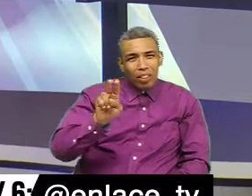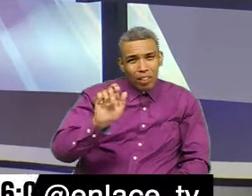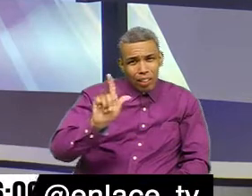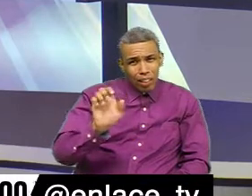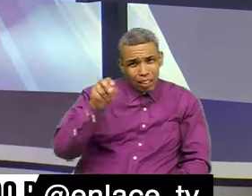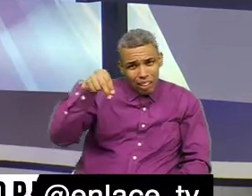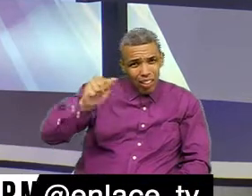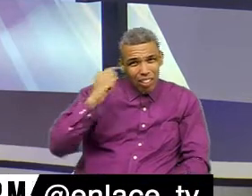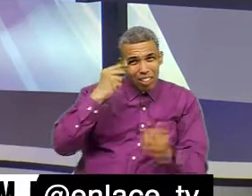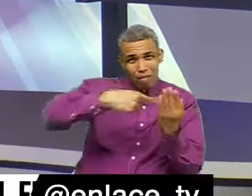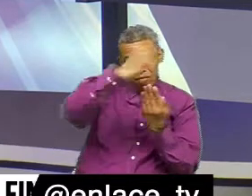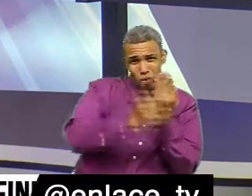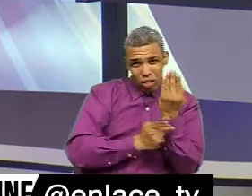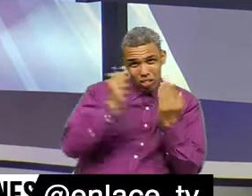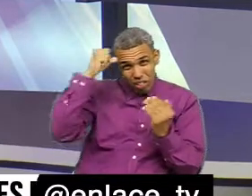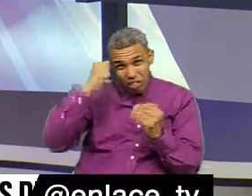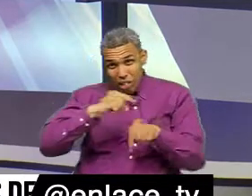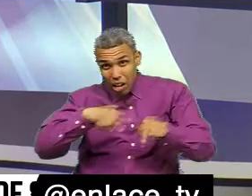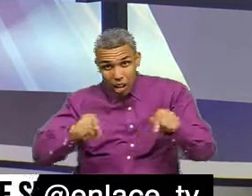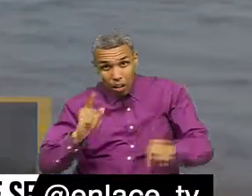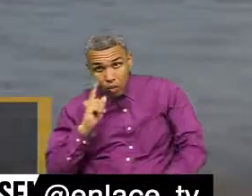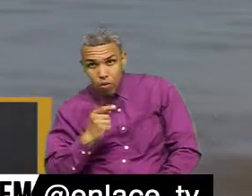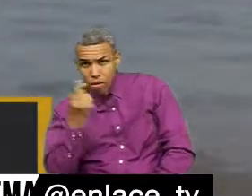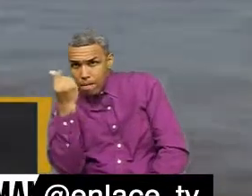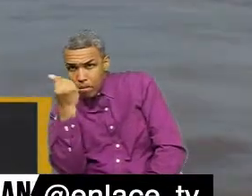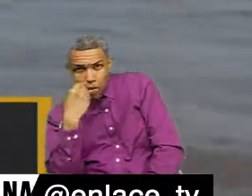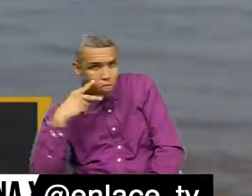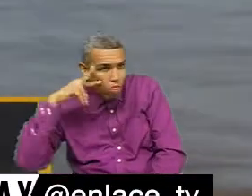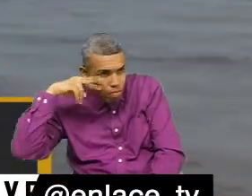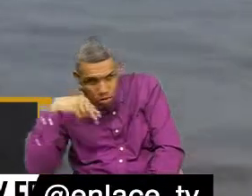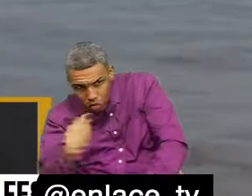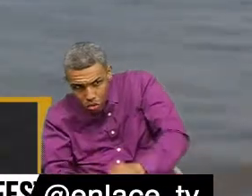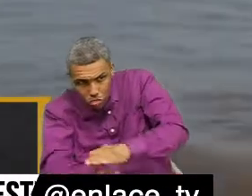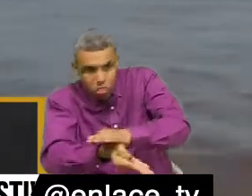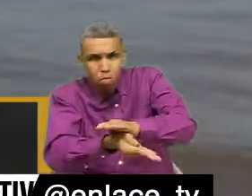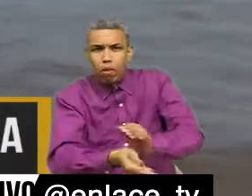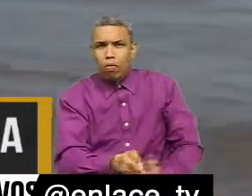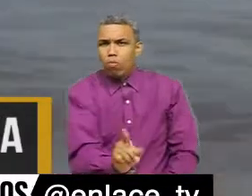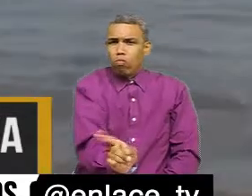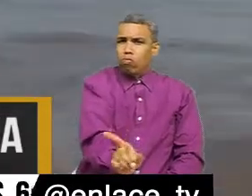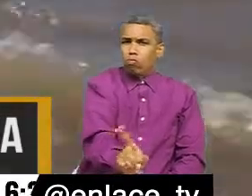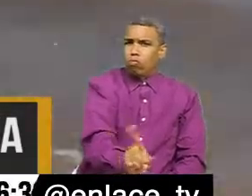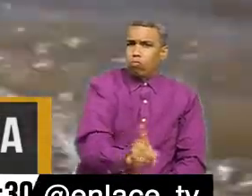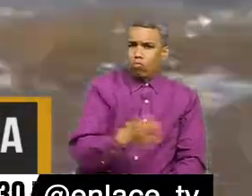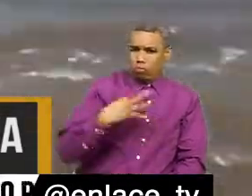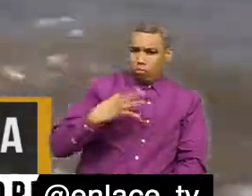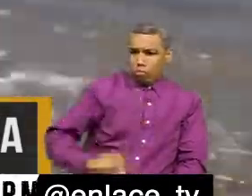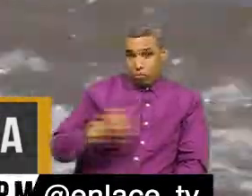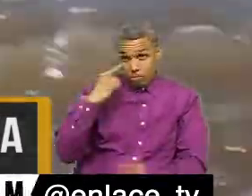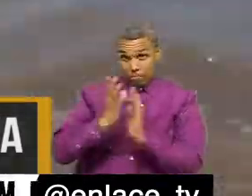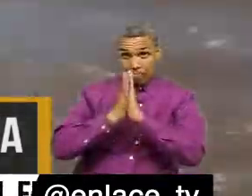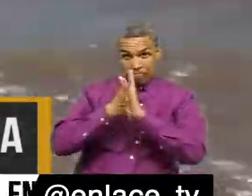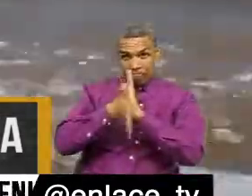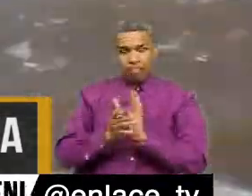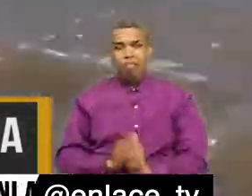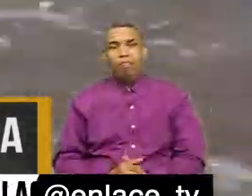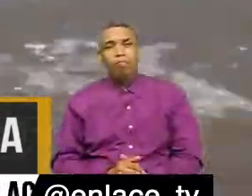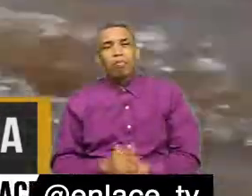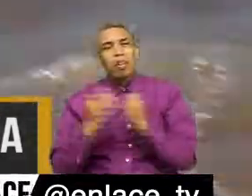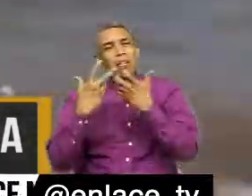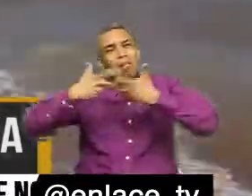Magdalena por parte de la firma de Brecht. El fiscal Destro Humberto Martínez Neira ha revelado que uno de los grandes negocios de la firma brasileña en el